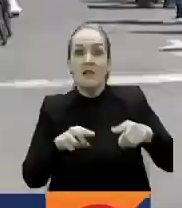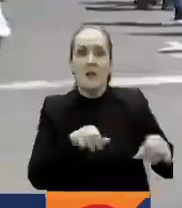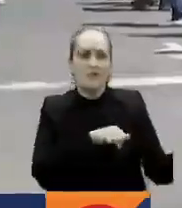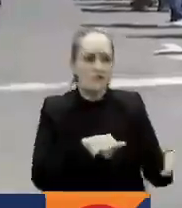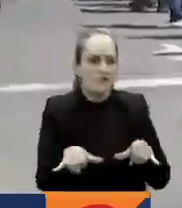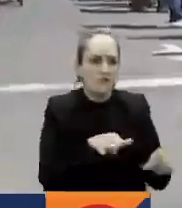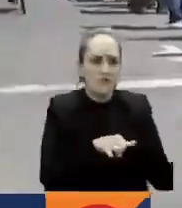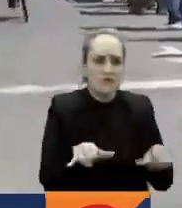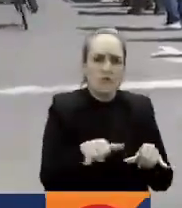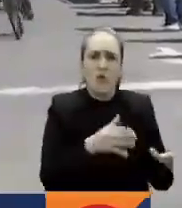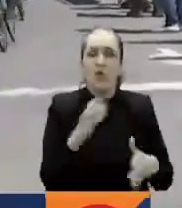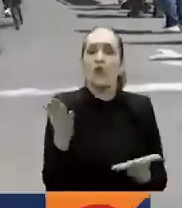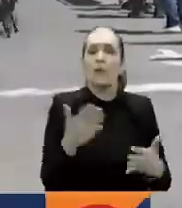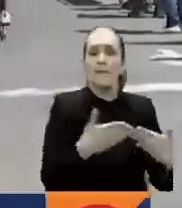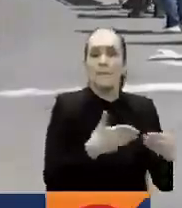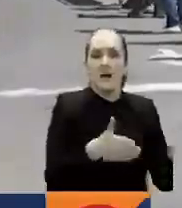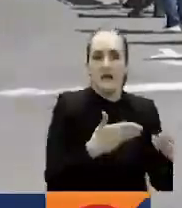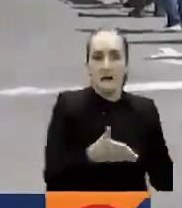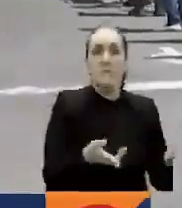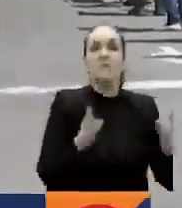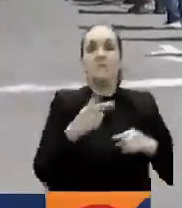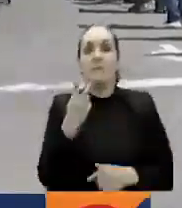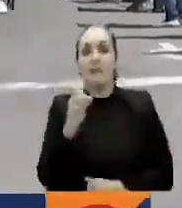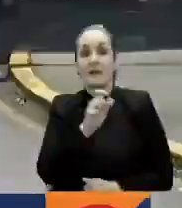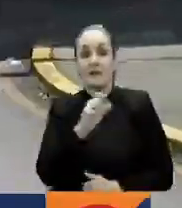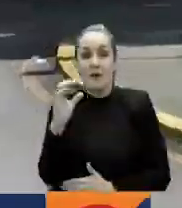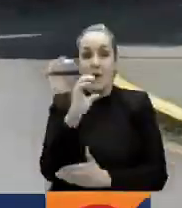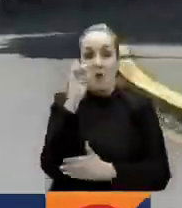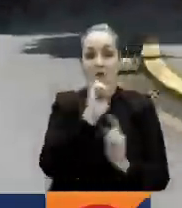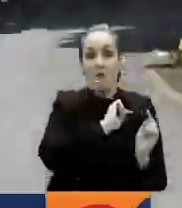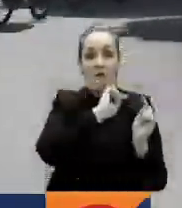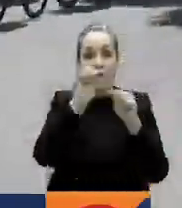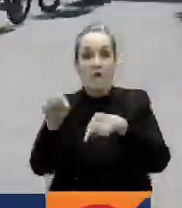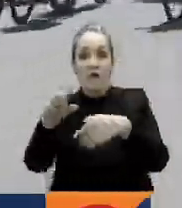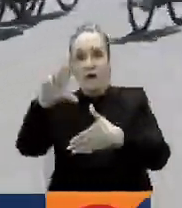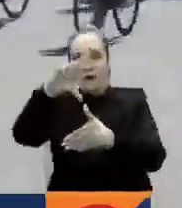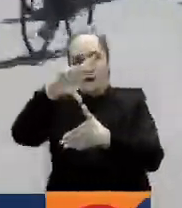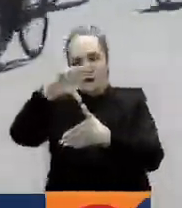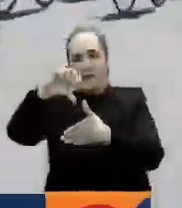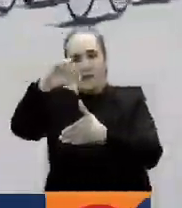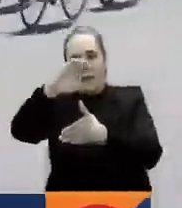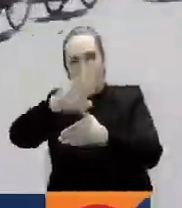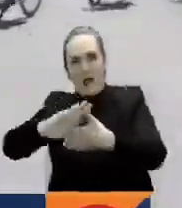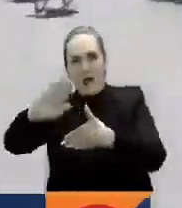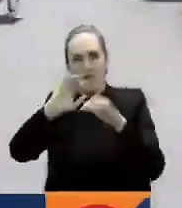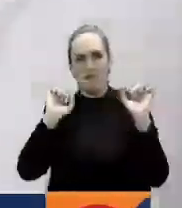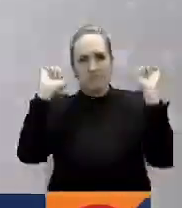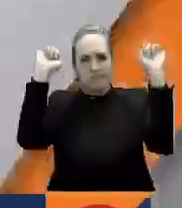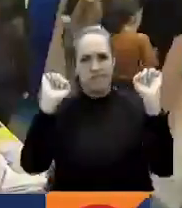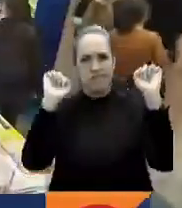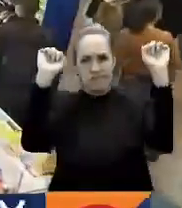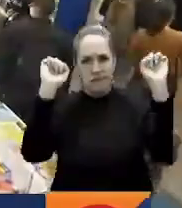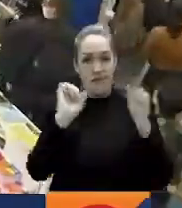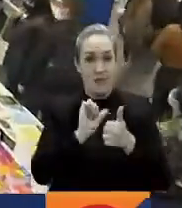y 20 colombianos participarán en el Campeonato Centroamericano y del Caribe de Pesas.